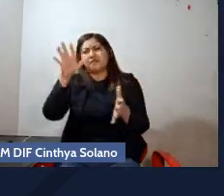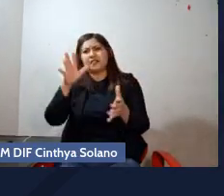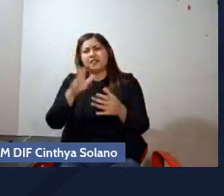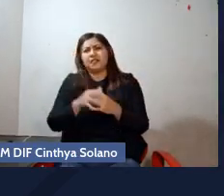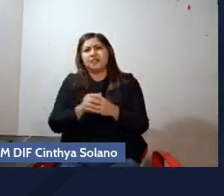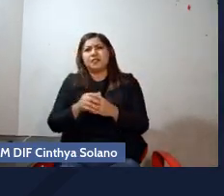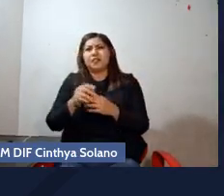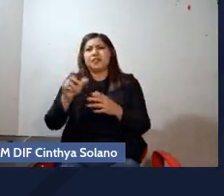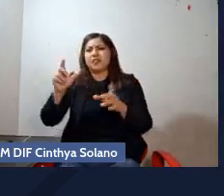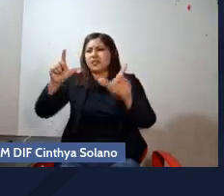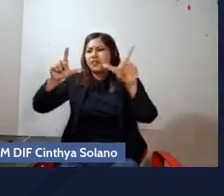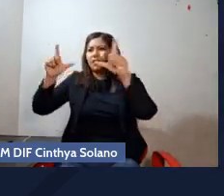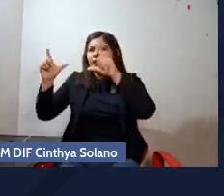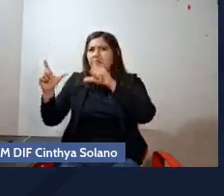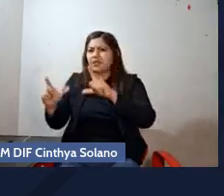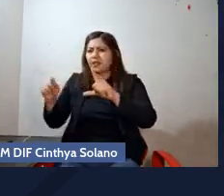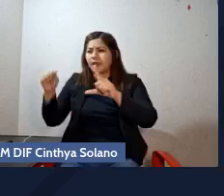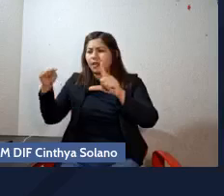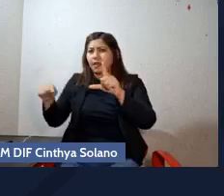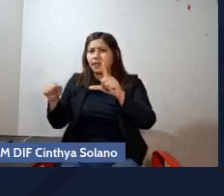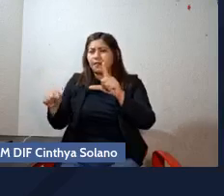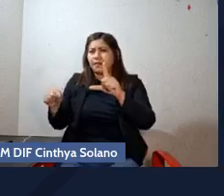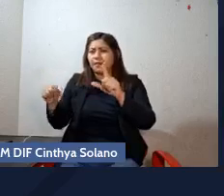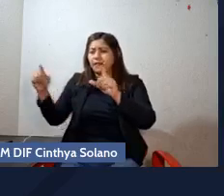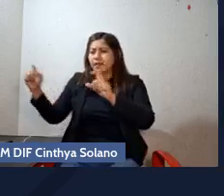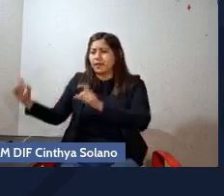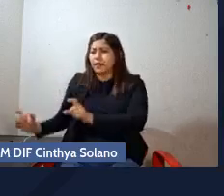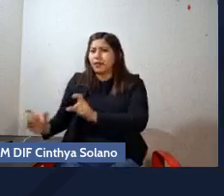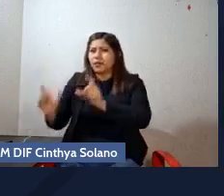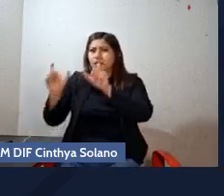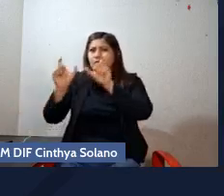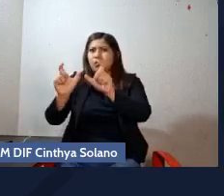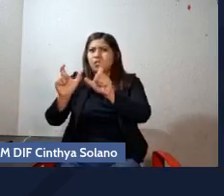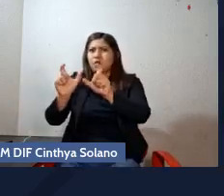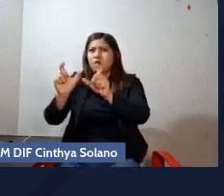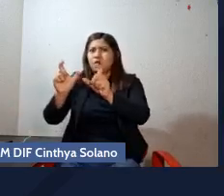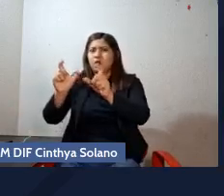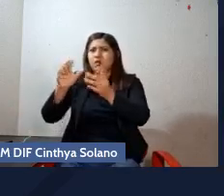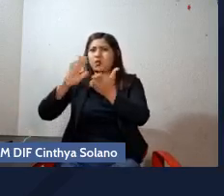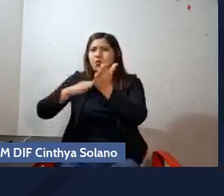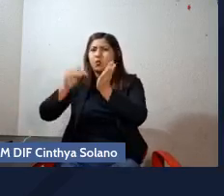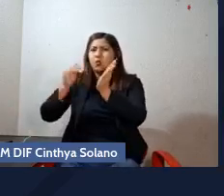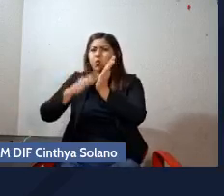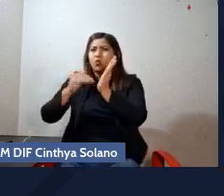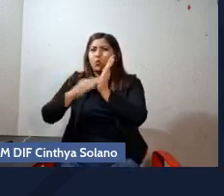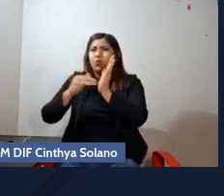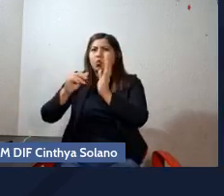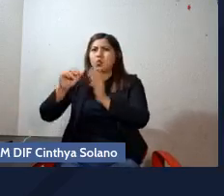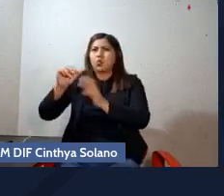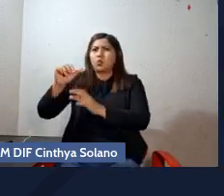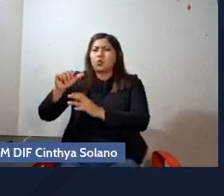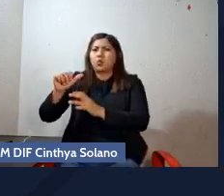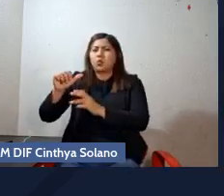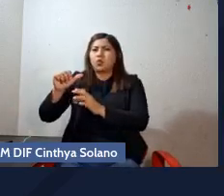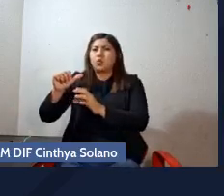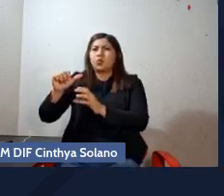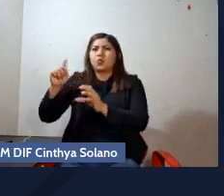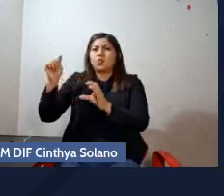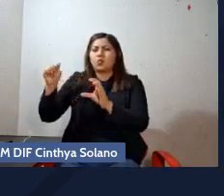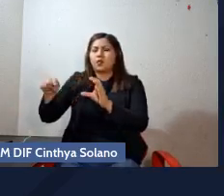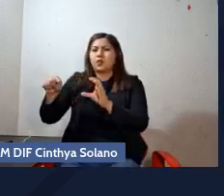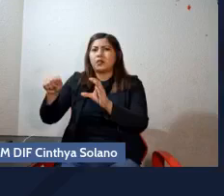que dice adjuntar archivos. Si se cuenta con evidencias vamos a entenderla